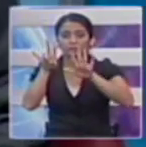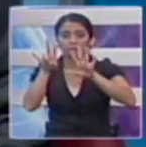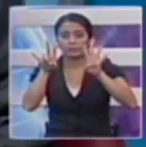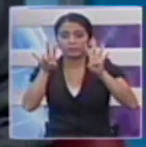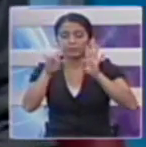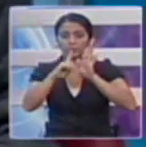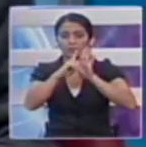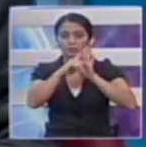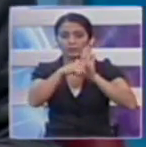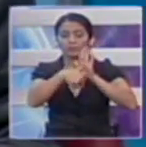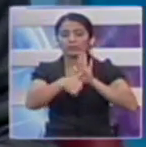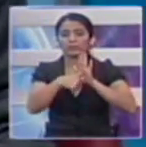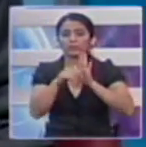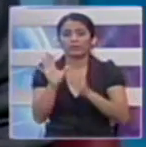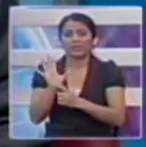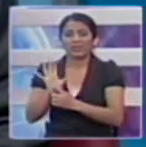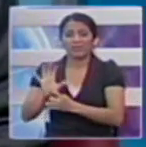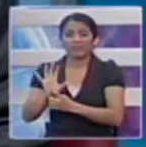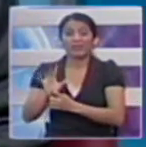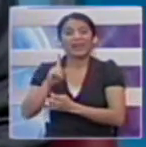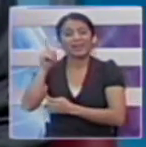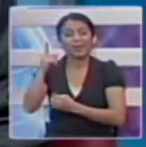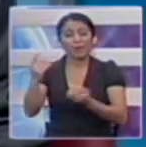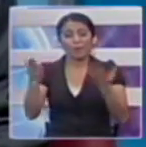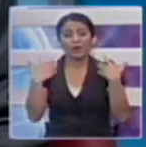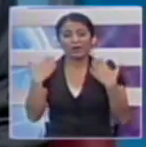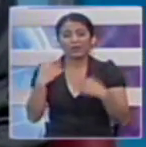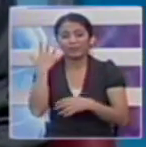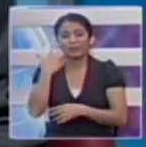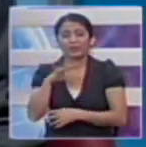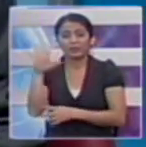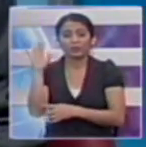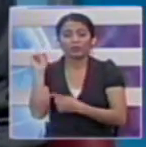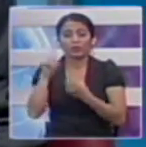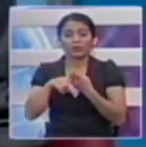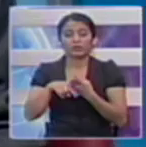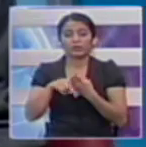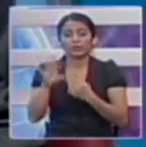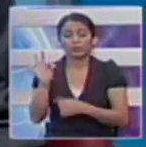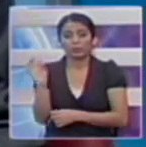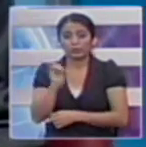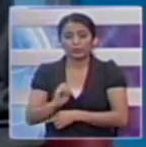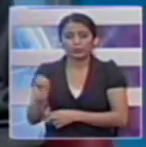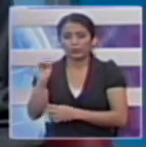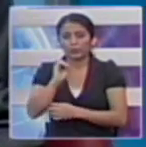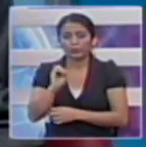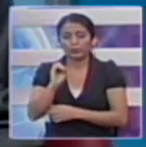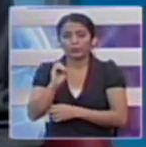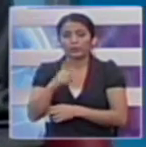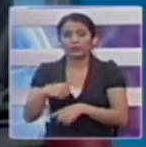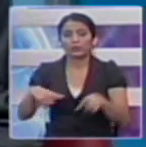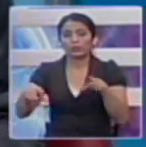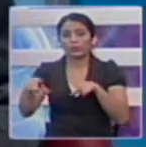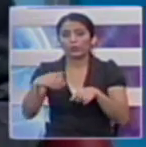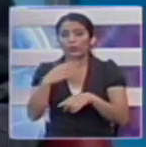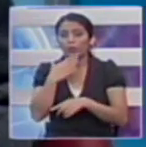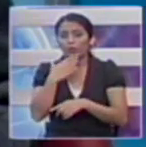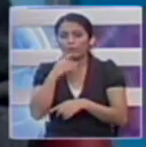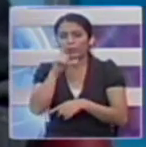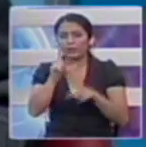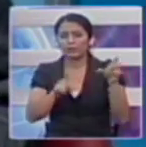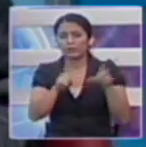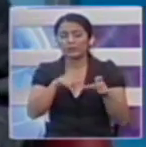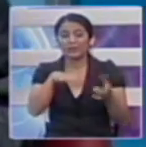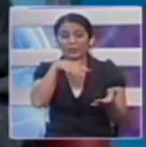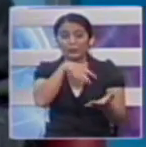La Feria Guayaquil 2016, que se realizará del 5 al 9 de octubre en el Centro de Convenciones de la ciudad, y el desfile cívico estudiantil son parte